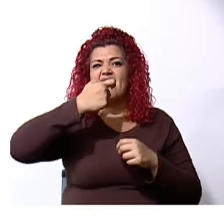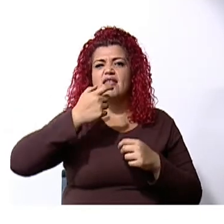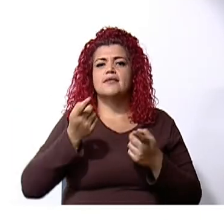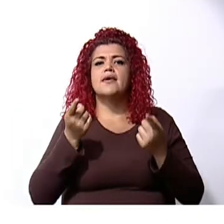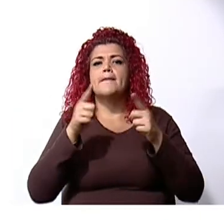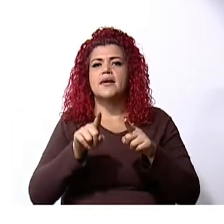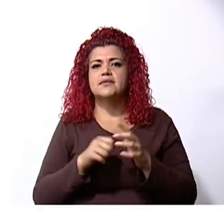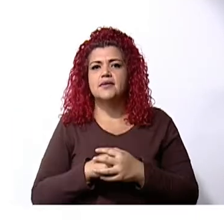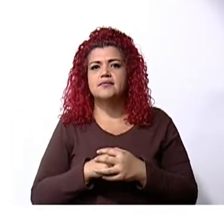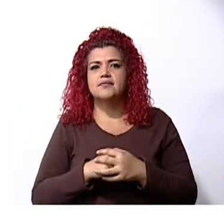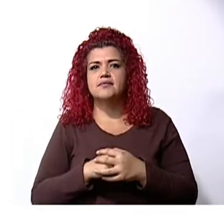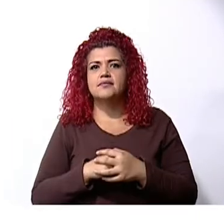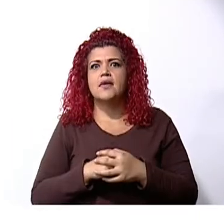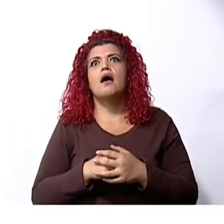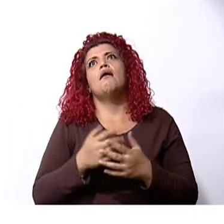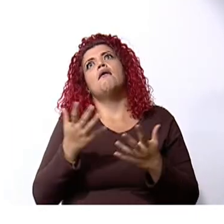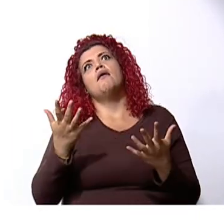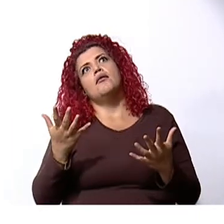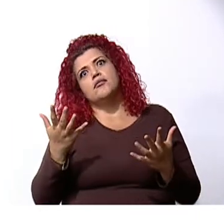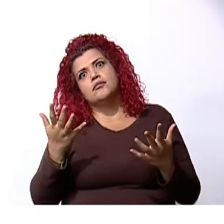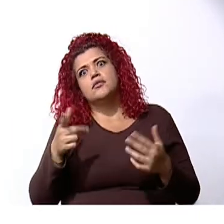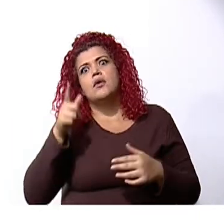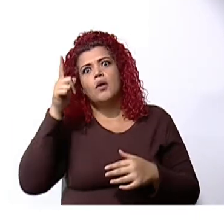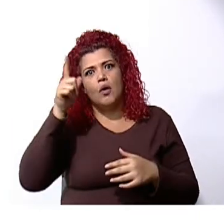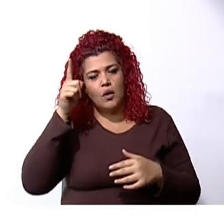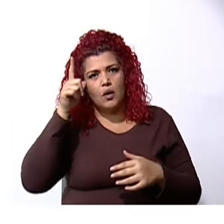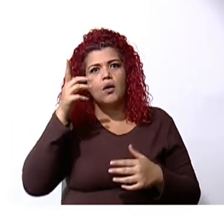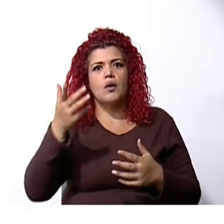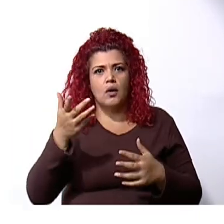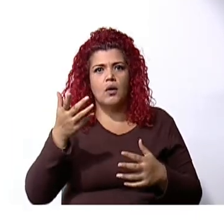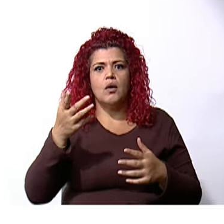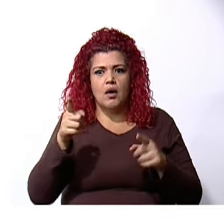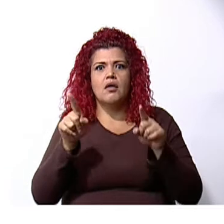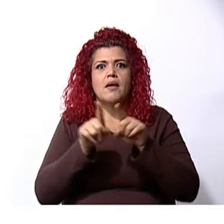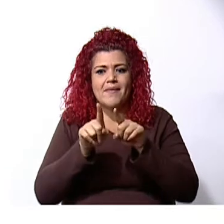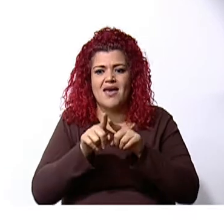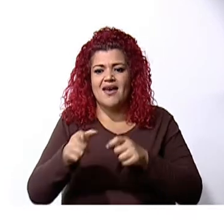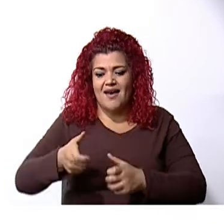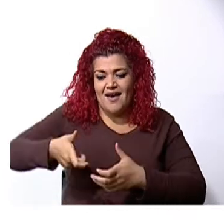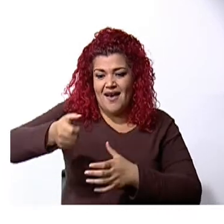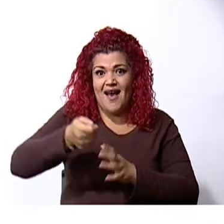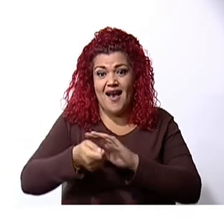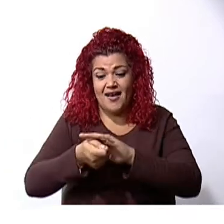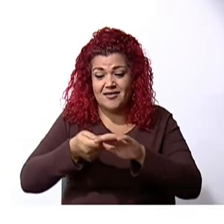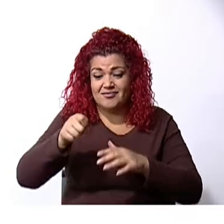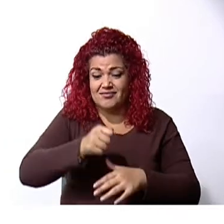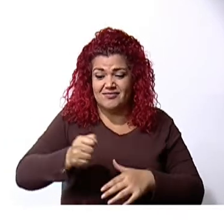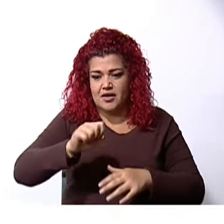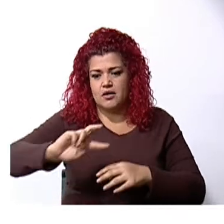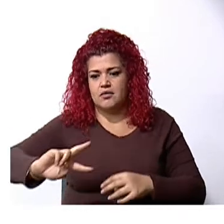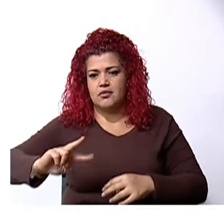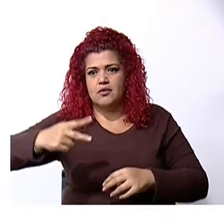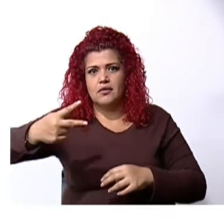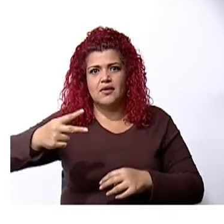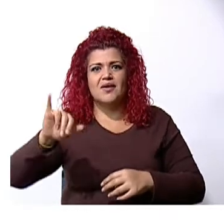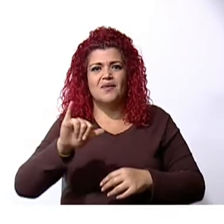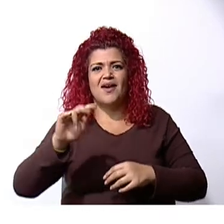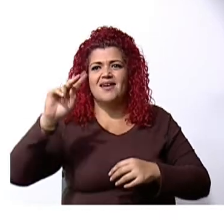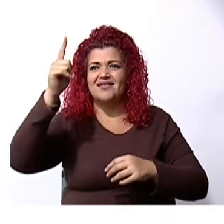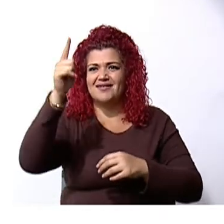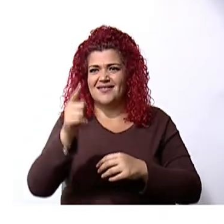pasa? Claro, obviamente también se duplica la cantidad de harina, como lo hicimos